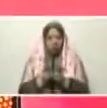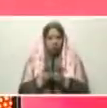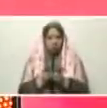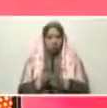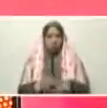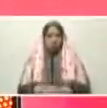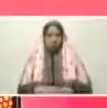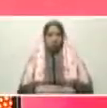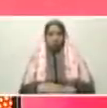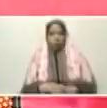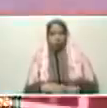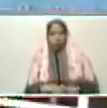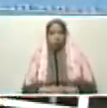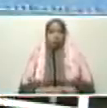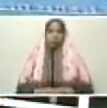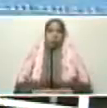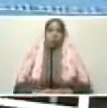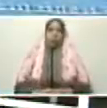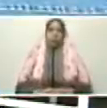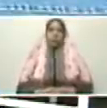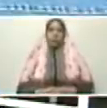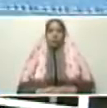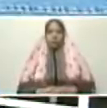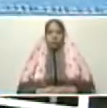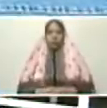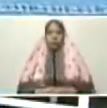quisiera compartir con ustedes